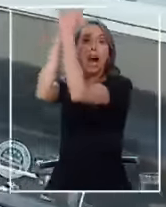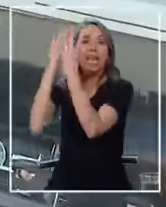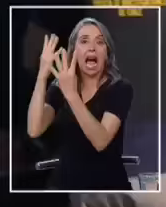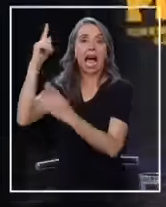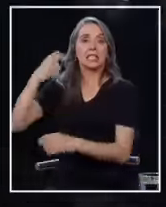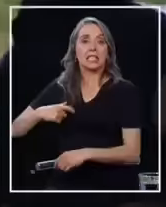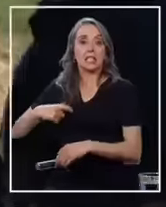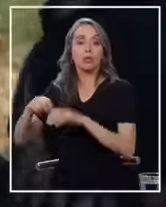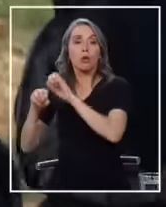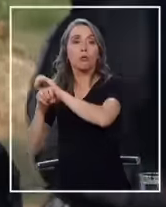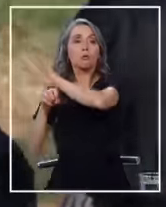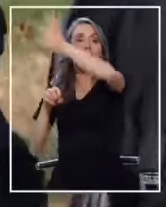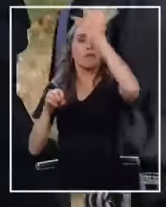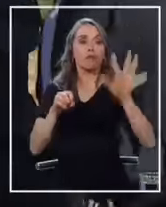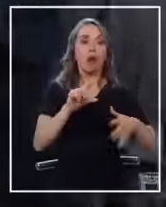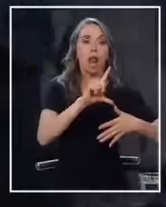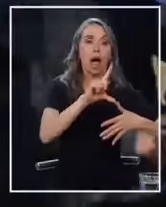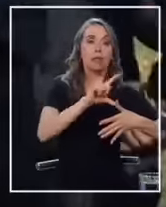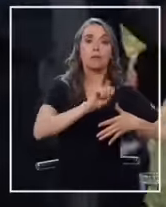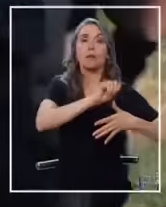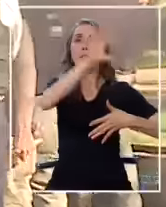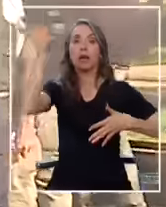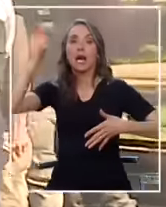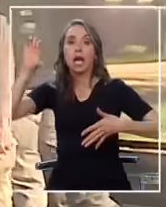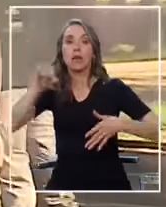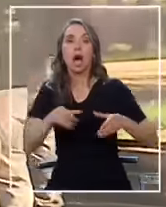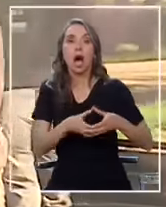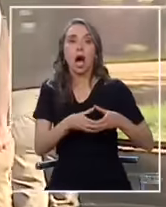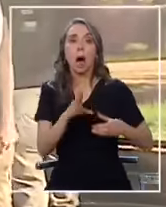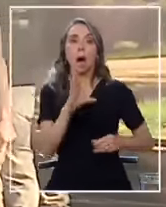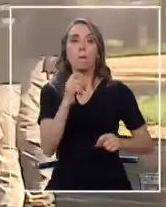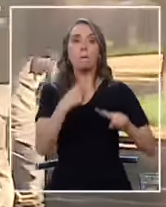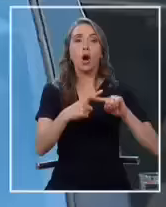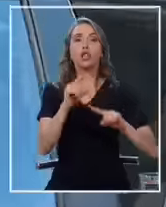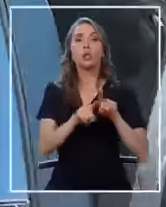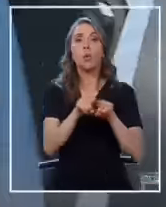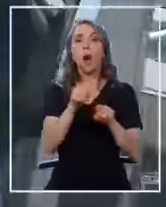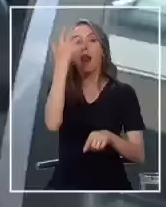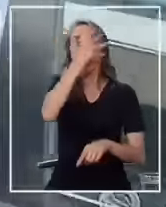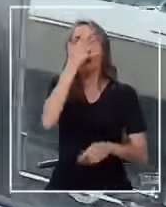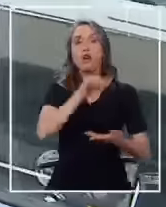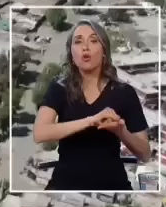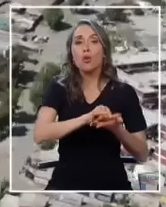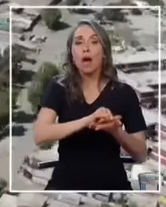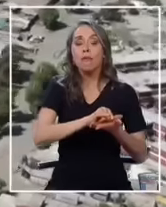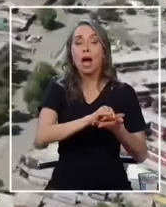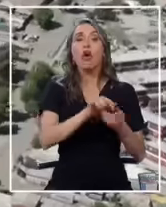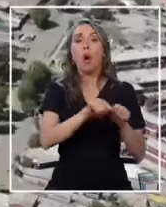continentes. En nuestro país tenían su pequeño Bronx en la toma Nuevo Amanecer.